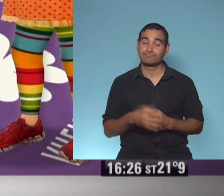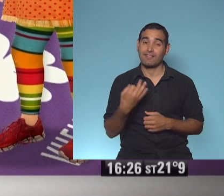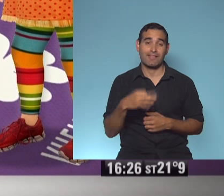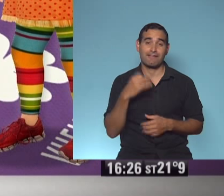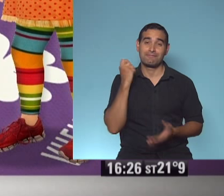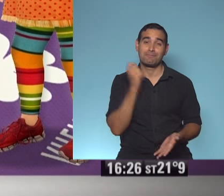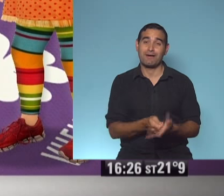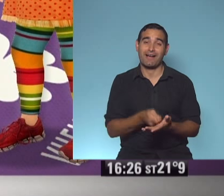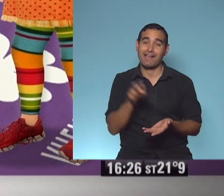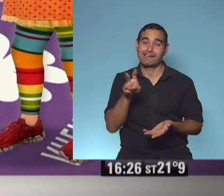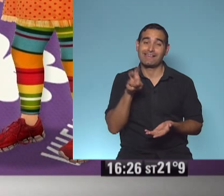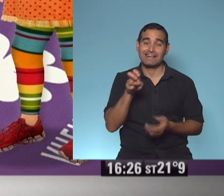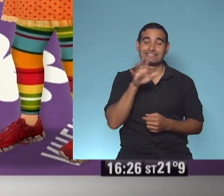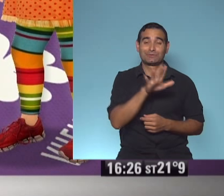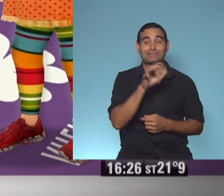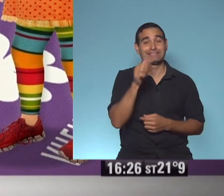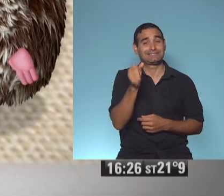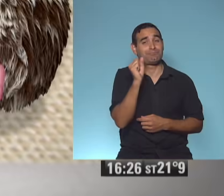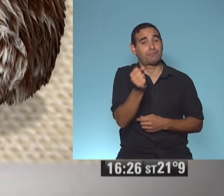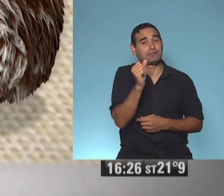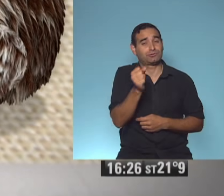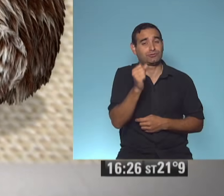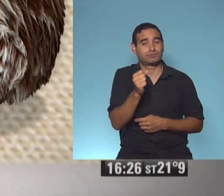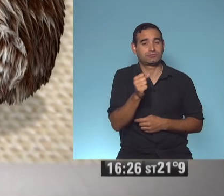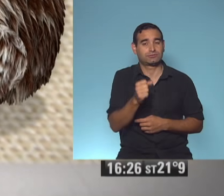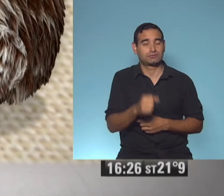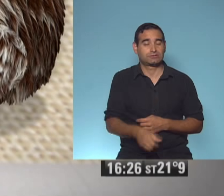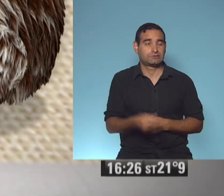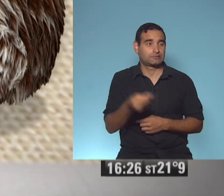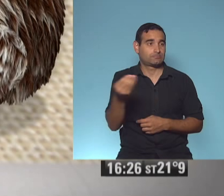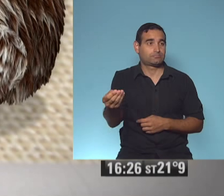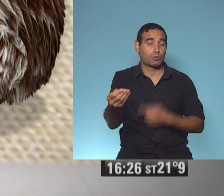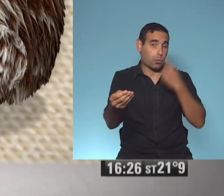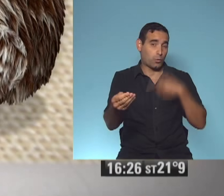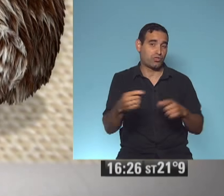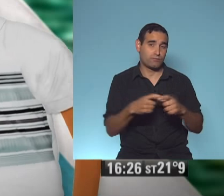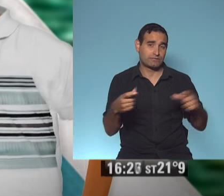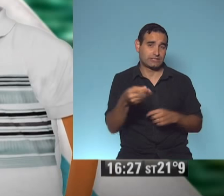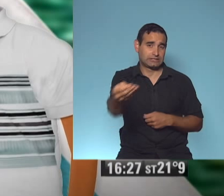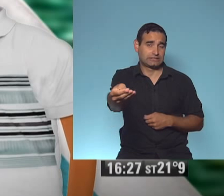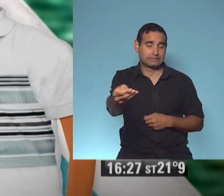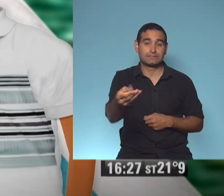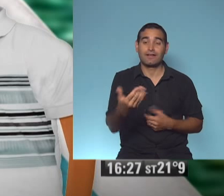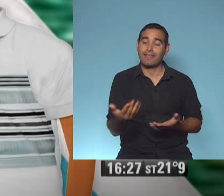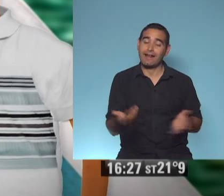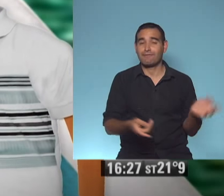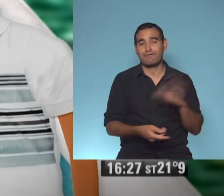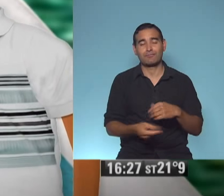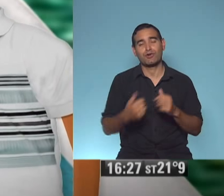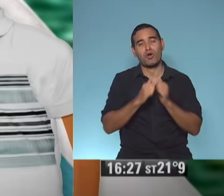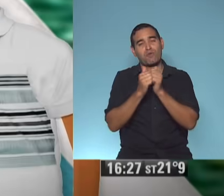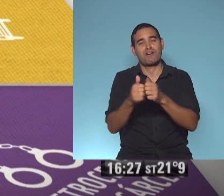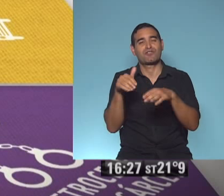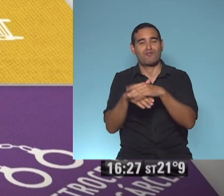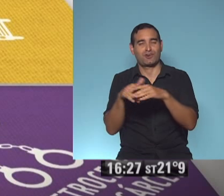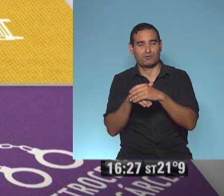que pagar 56 pesos. ¡Mi último billete! Dale, vamos. Te acompaño al